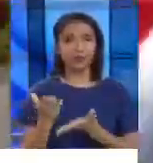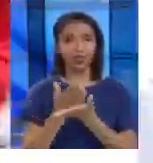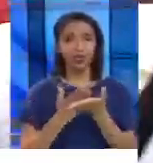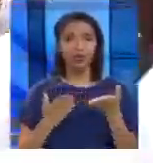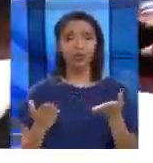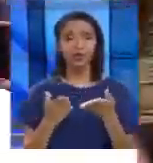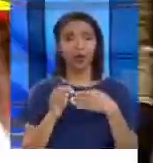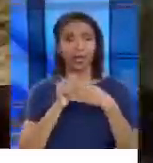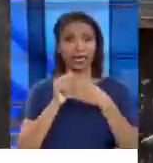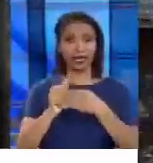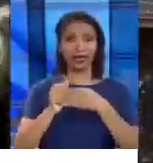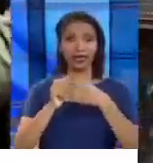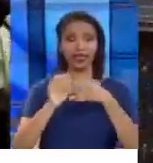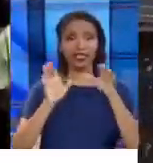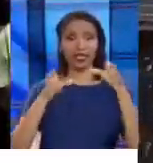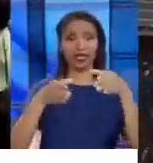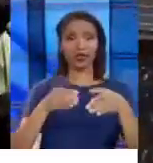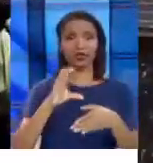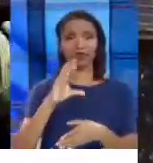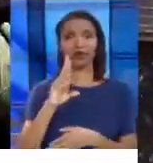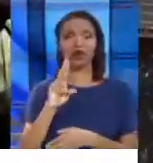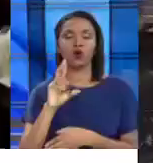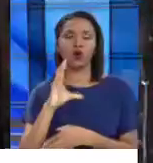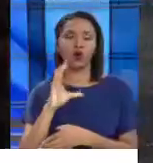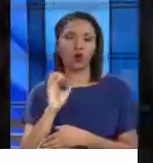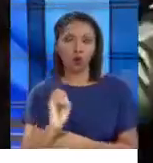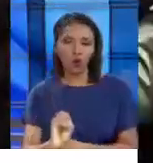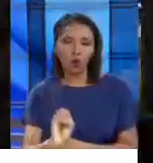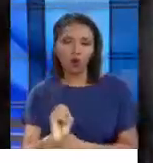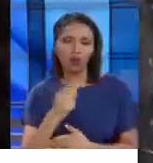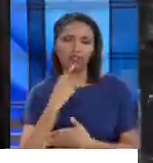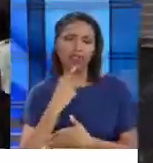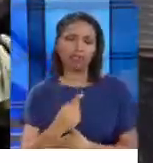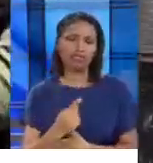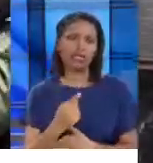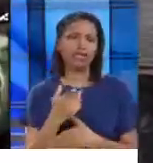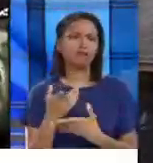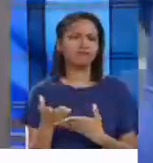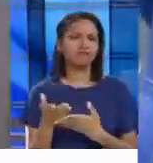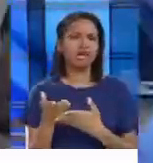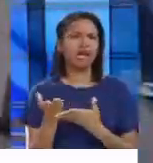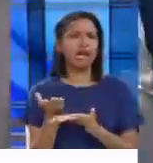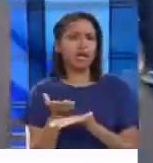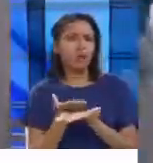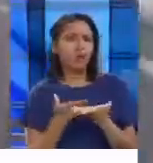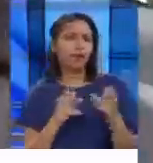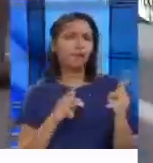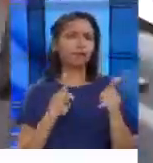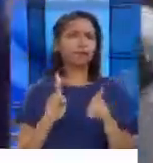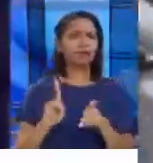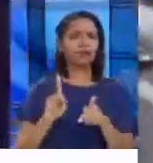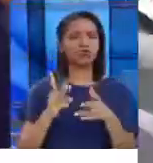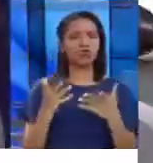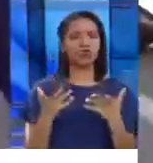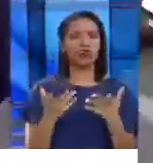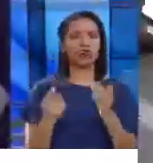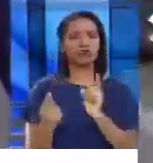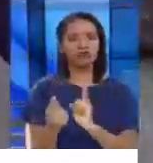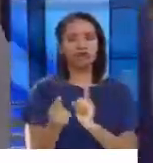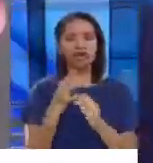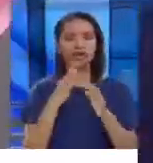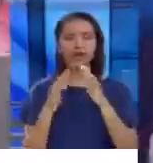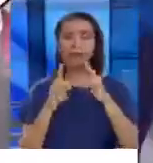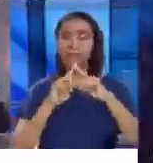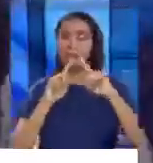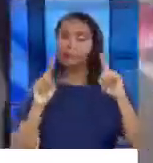dirigentes, principalmente del movimiento Cuco, señalan que ha habido algún tipo de acercamiento con políticos y el presidente de la República, pero más no